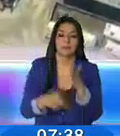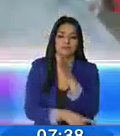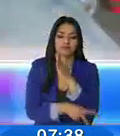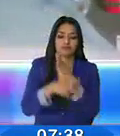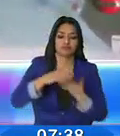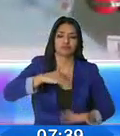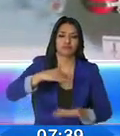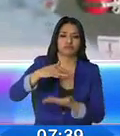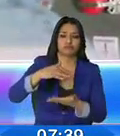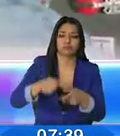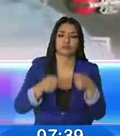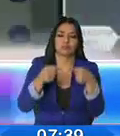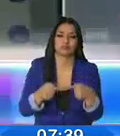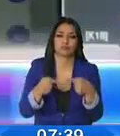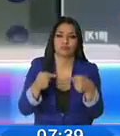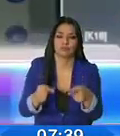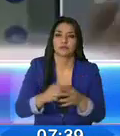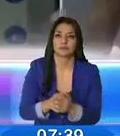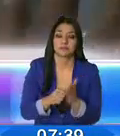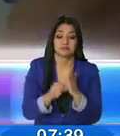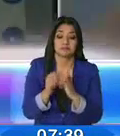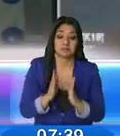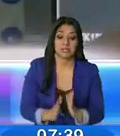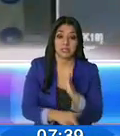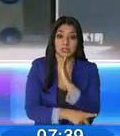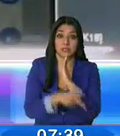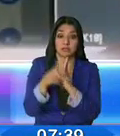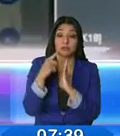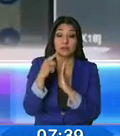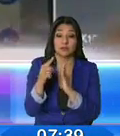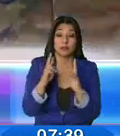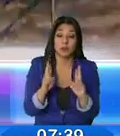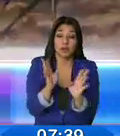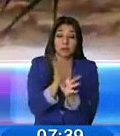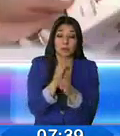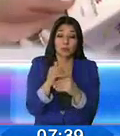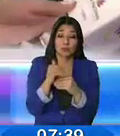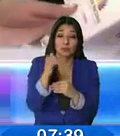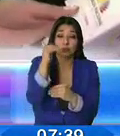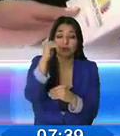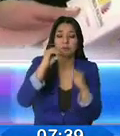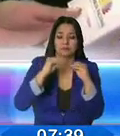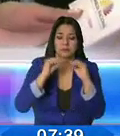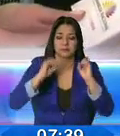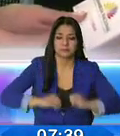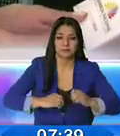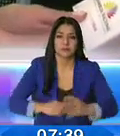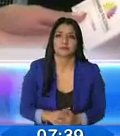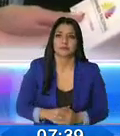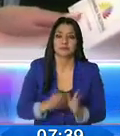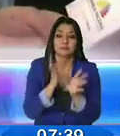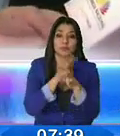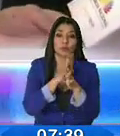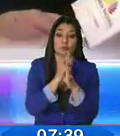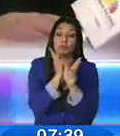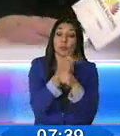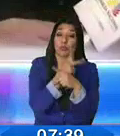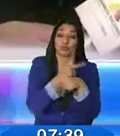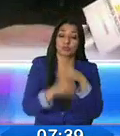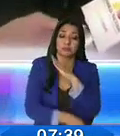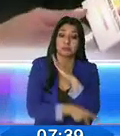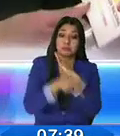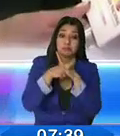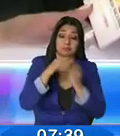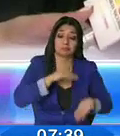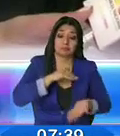diarios. Según el ministro de Hidrocarburos, se esperaría que la producción siga creciendo en el mediano plazo. La producción petrolera está bien, esperamos que en los